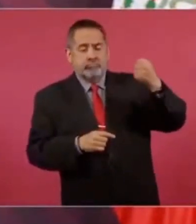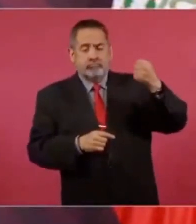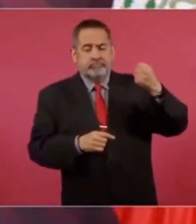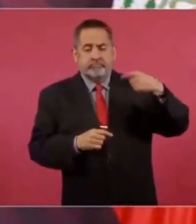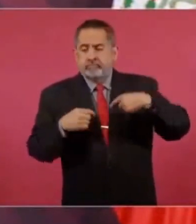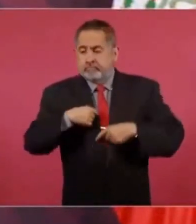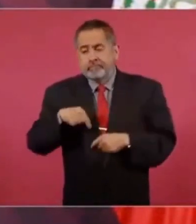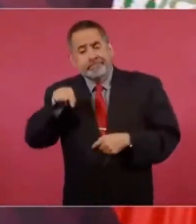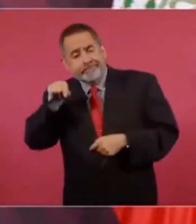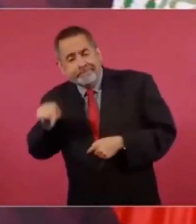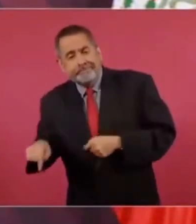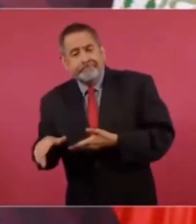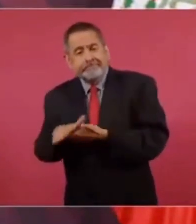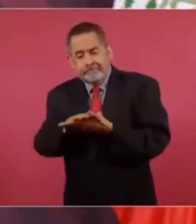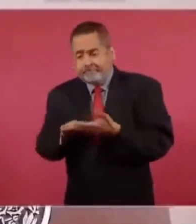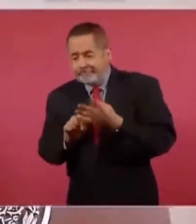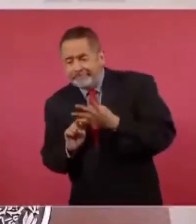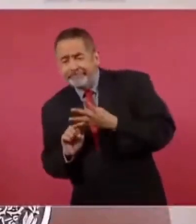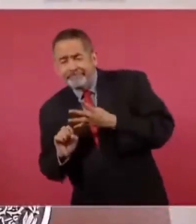vengo de abajo